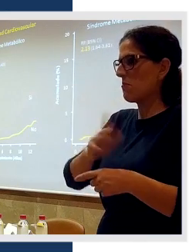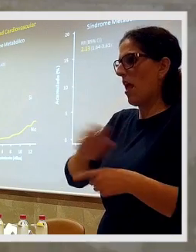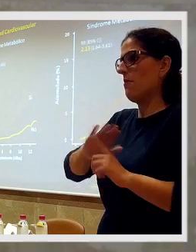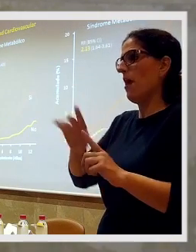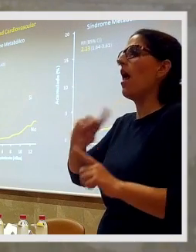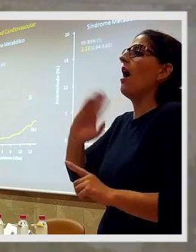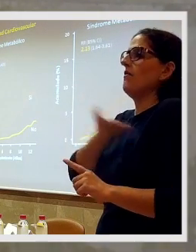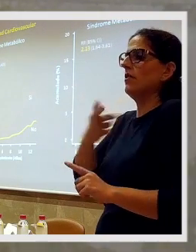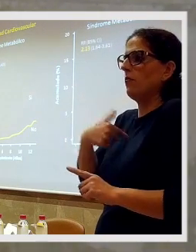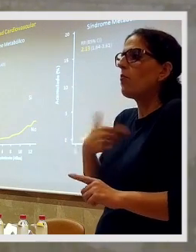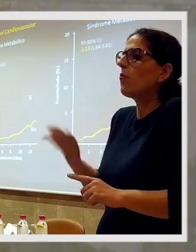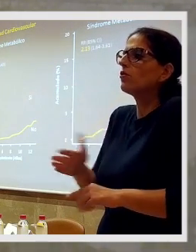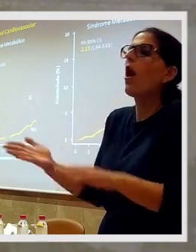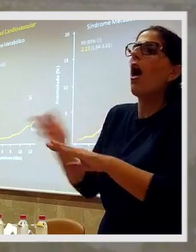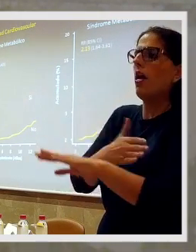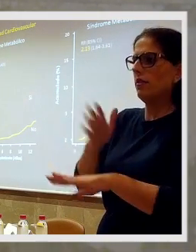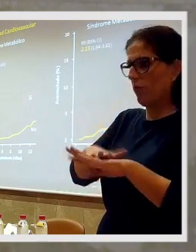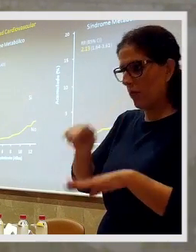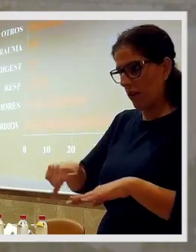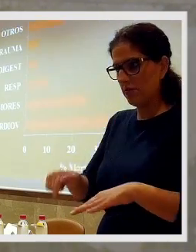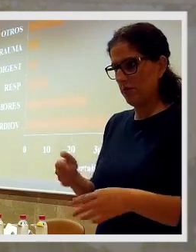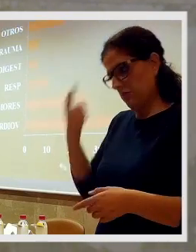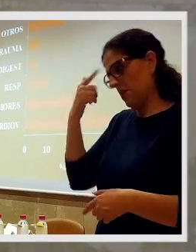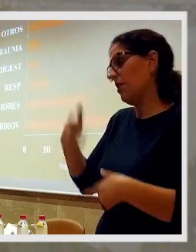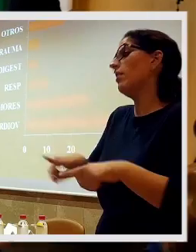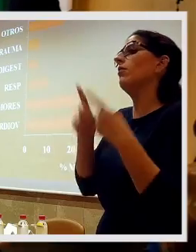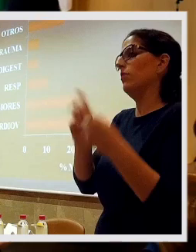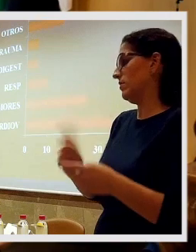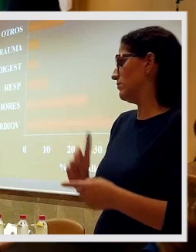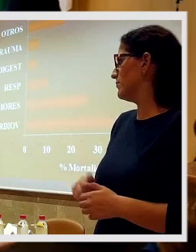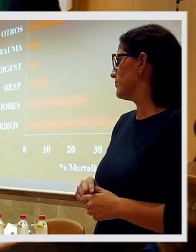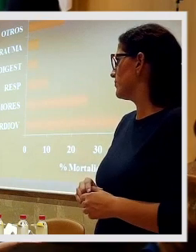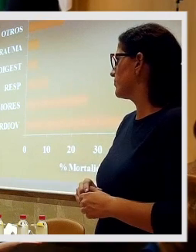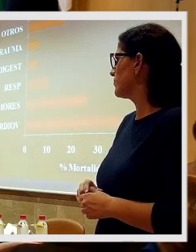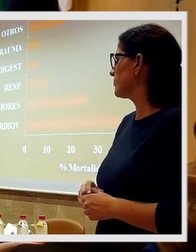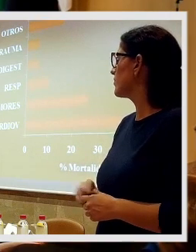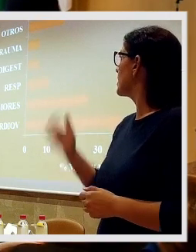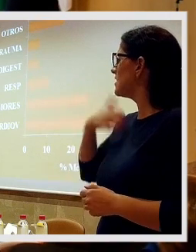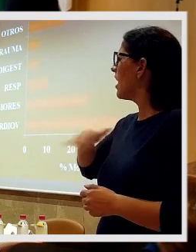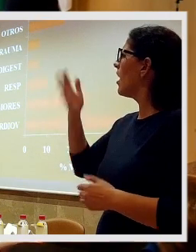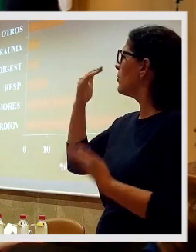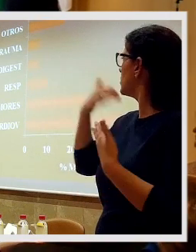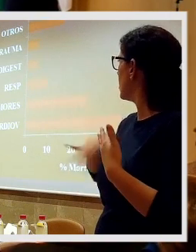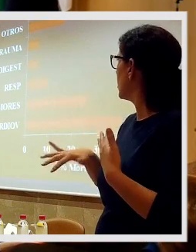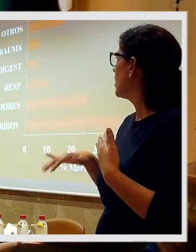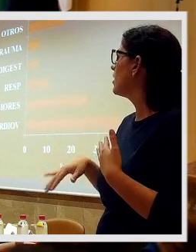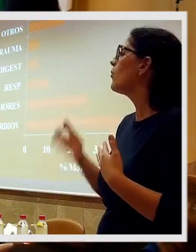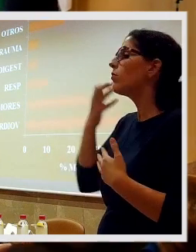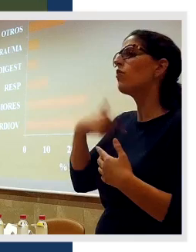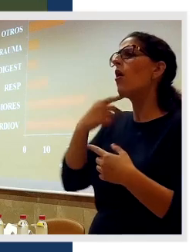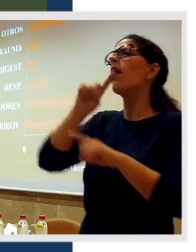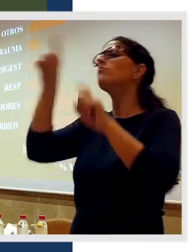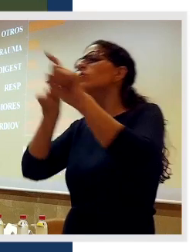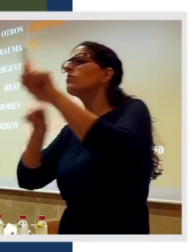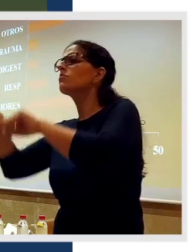hace que nuestra mortalidad se multiplique de una forma importante. Ya hemos hablado aquí, pero si hiciéramos una encuesta entre el